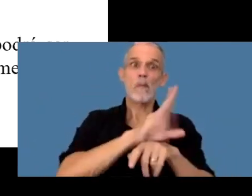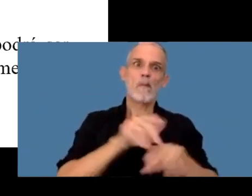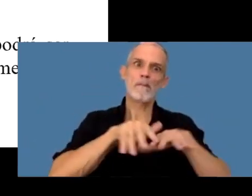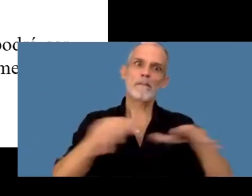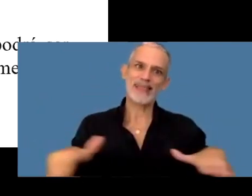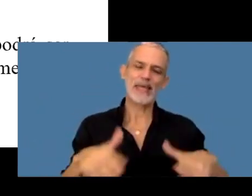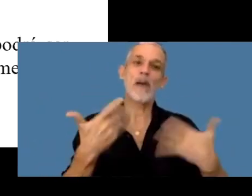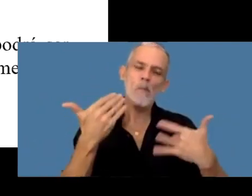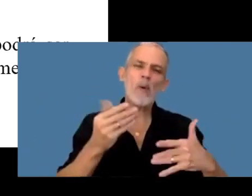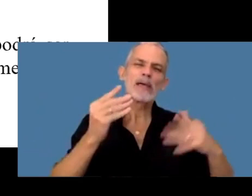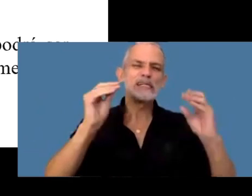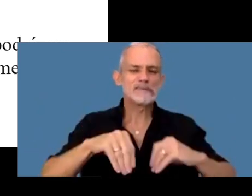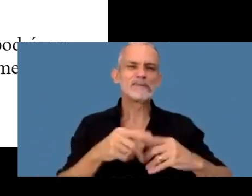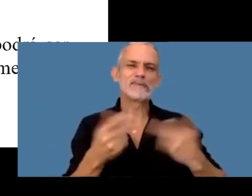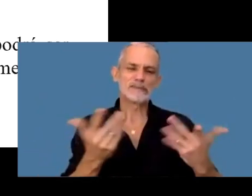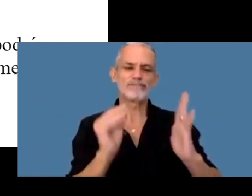en ese concepto.